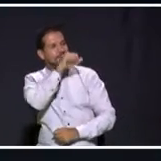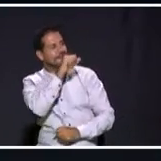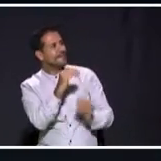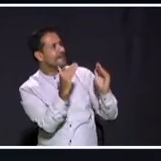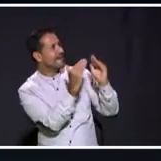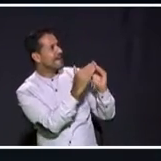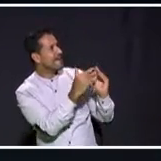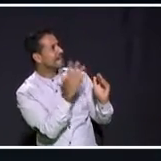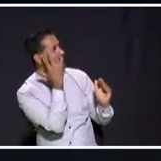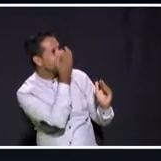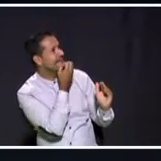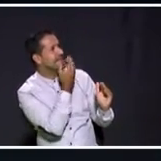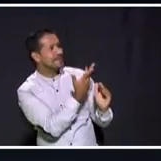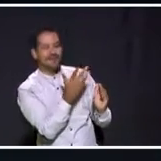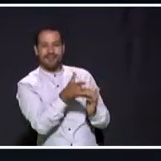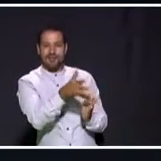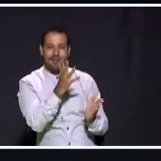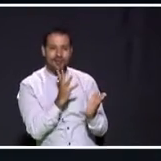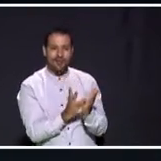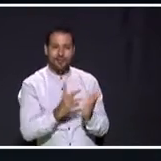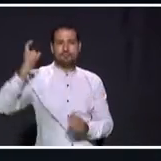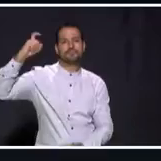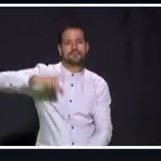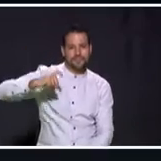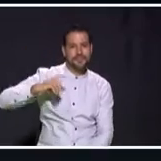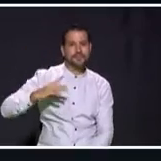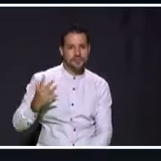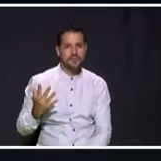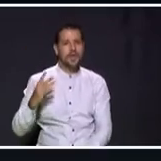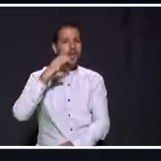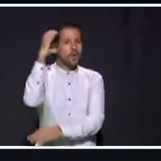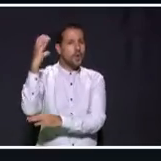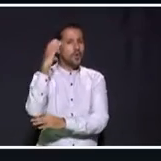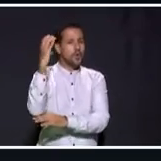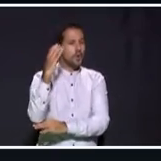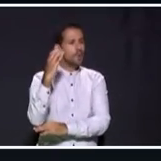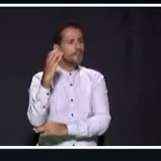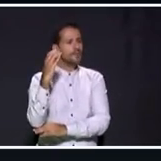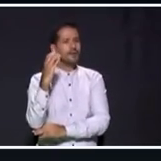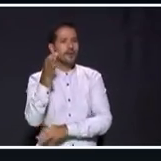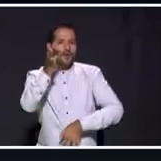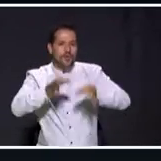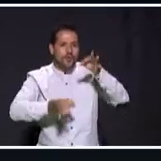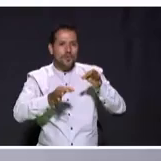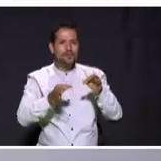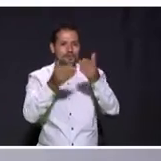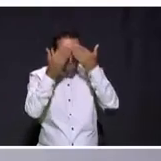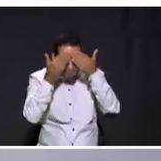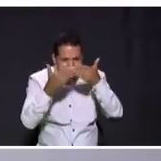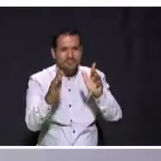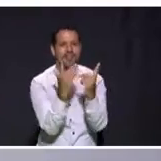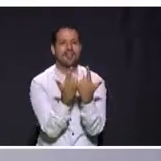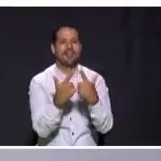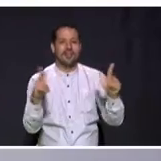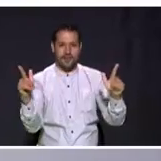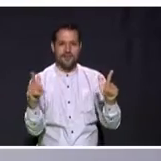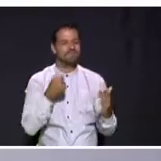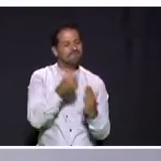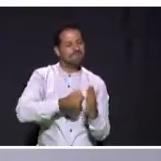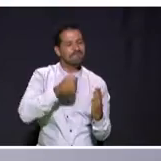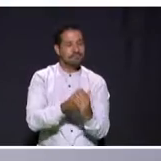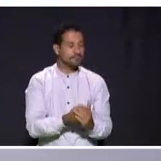no es una riqueza es una necesidad y desde colombia justa libres los vamos a respaldar bien es tiempo de escuchar las propuestas de